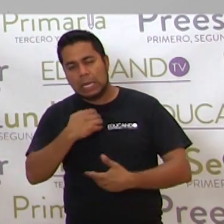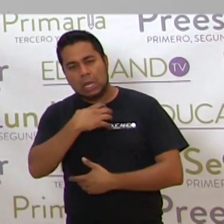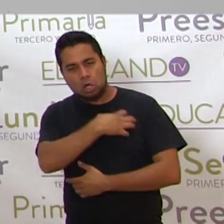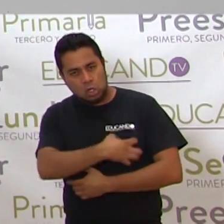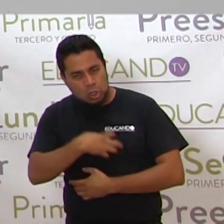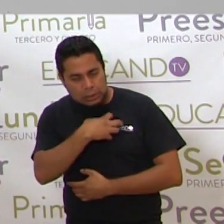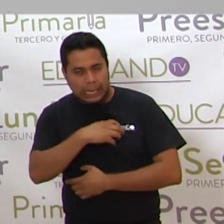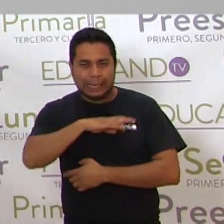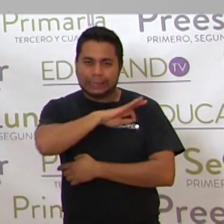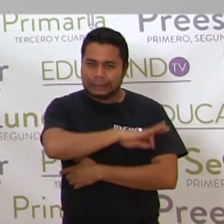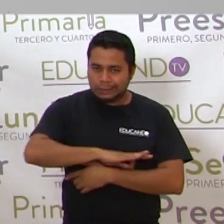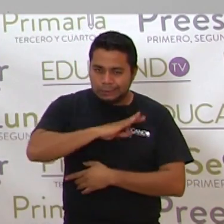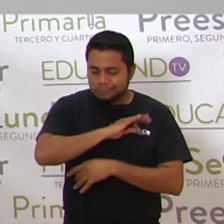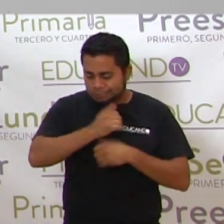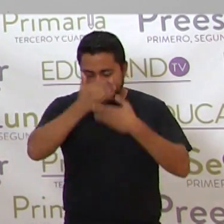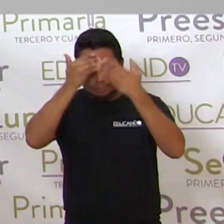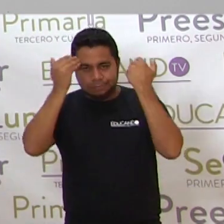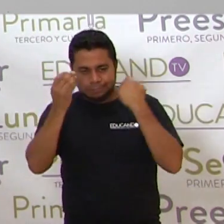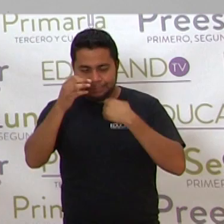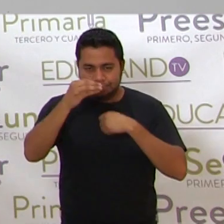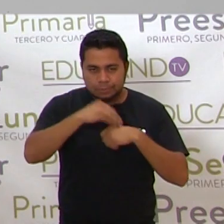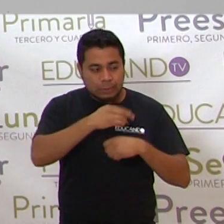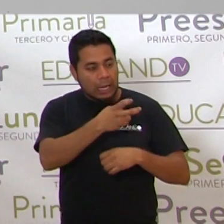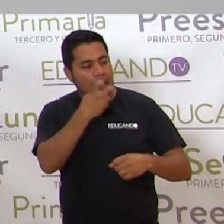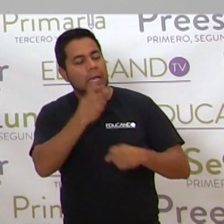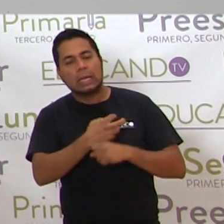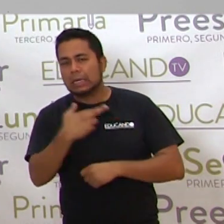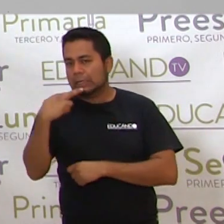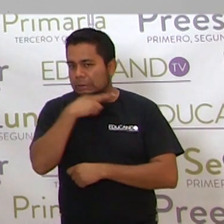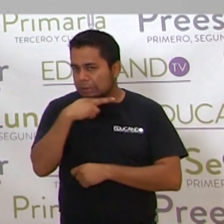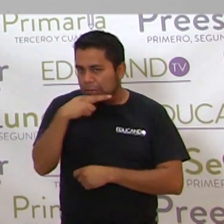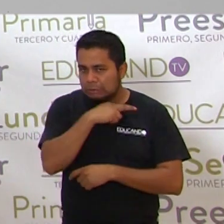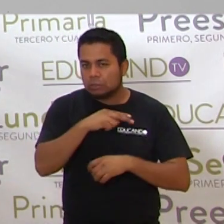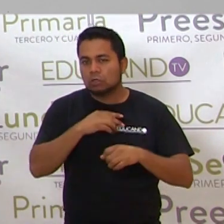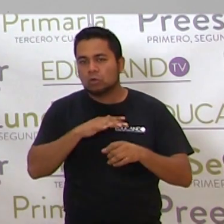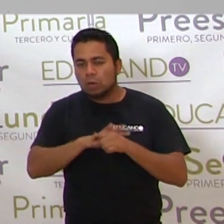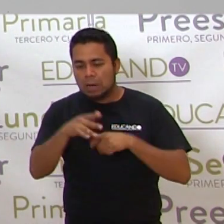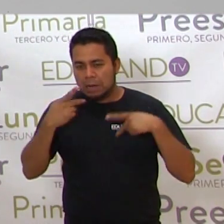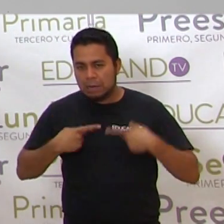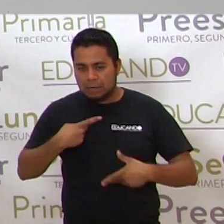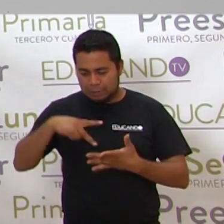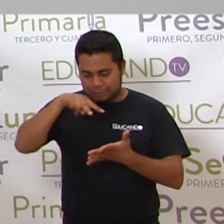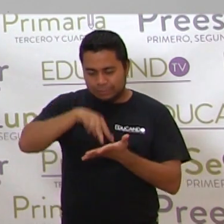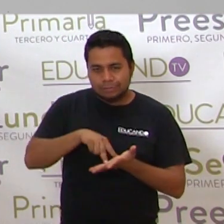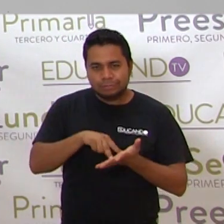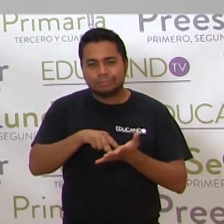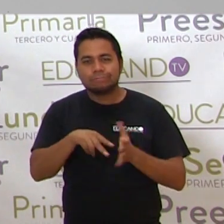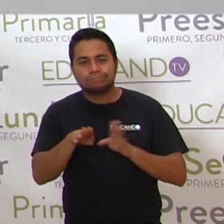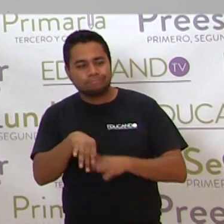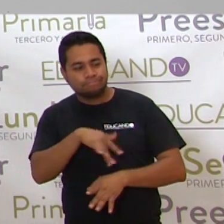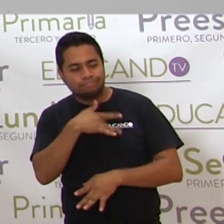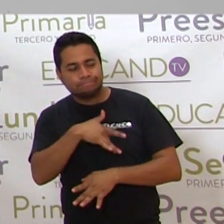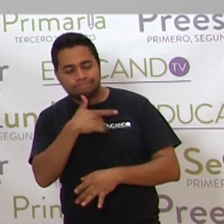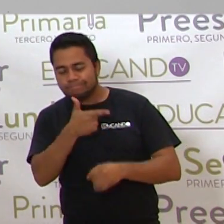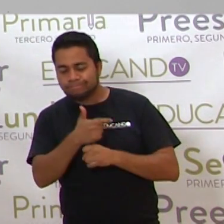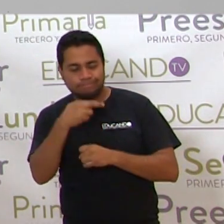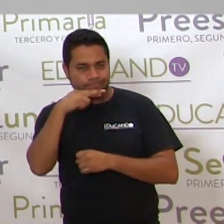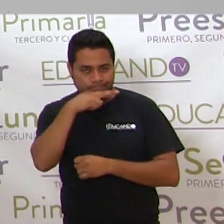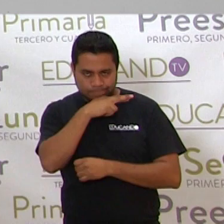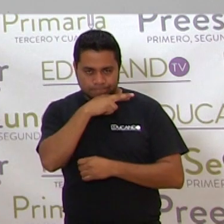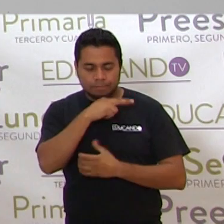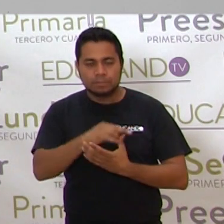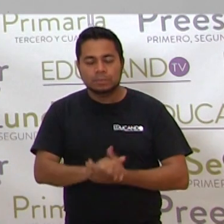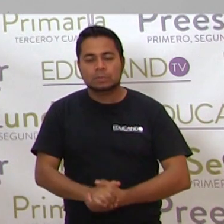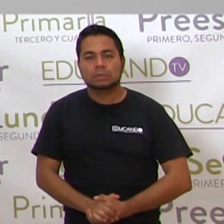a permitir identificar el estado de ánimo de dicha participación de dicho personaje. Muy bien, niños y